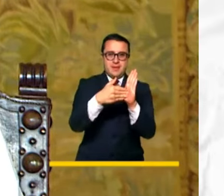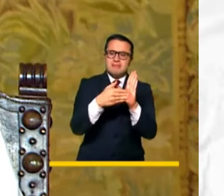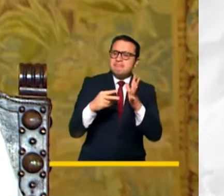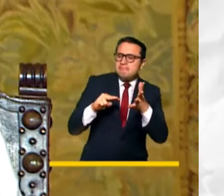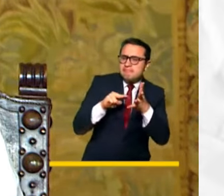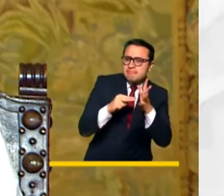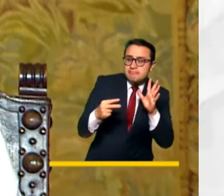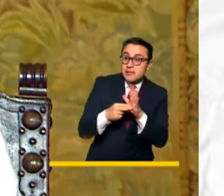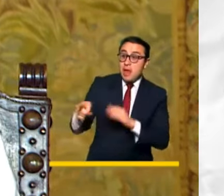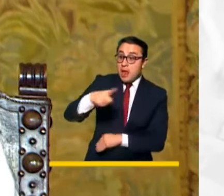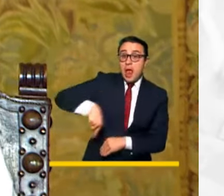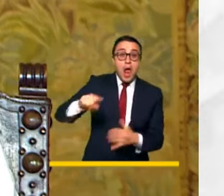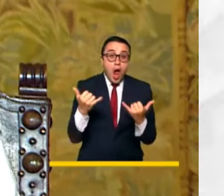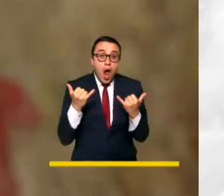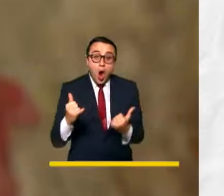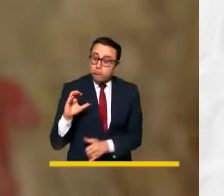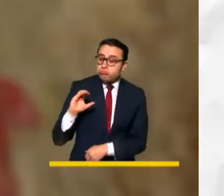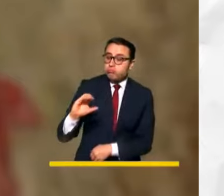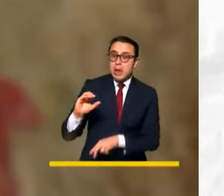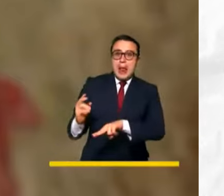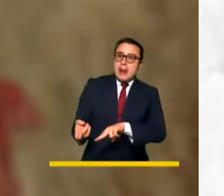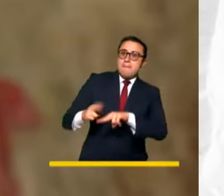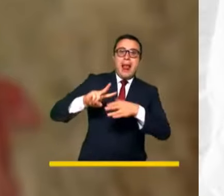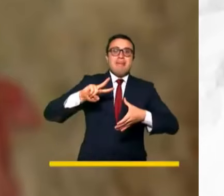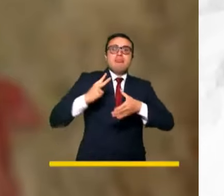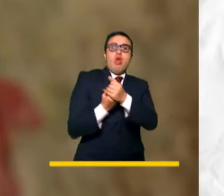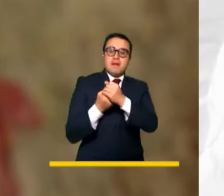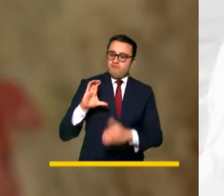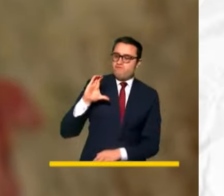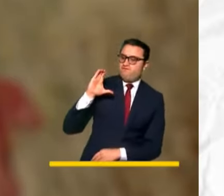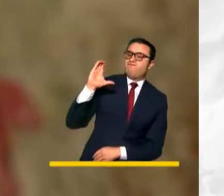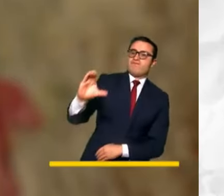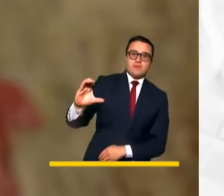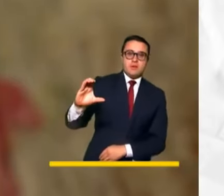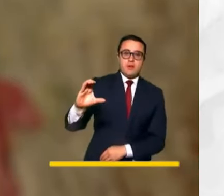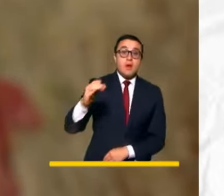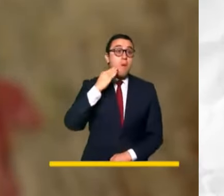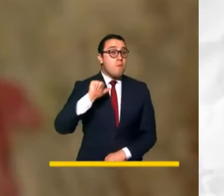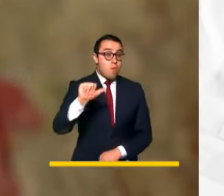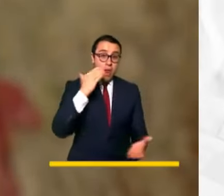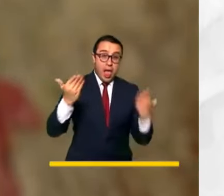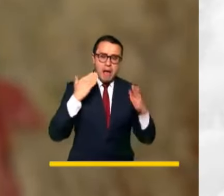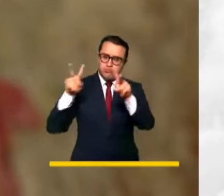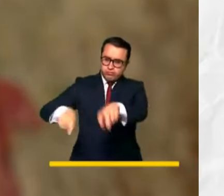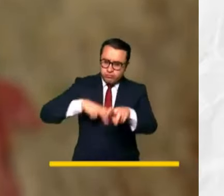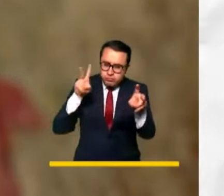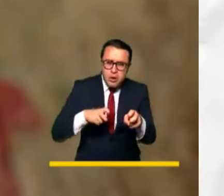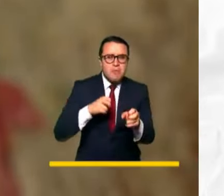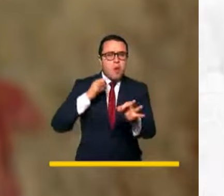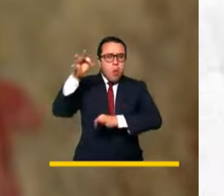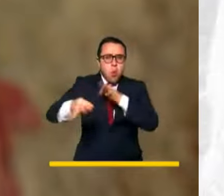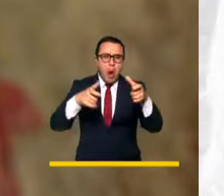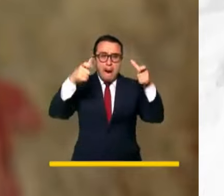del doble de lo que hoy reciben en en el ámbito Agrario Petro se refirió al programa especial de adjudicación de tierras